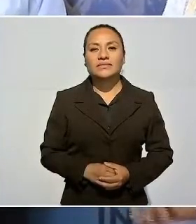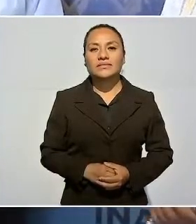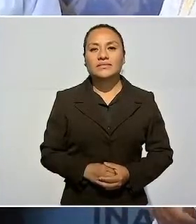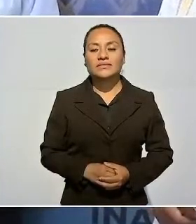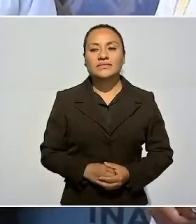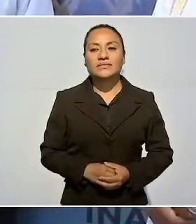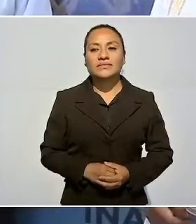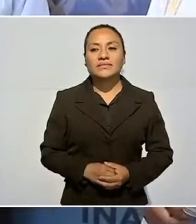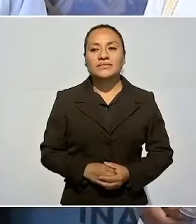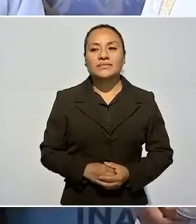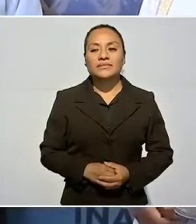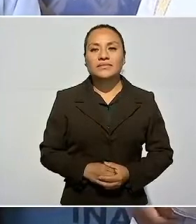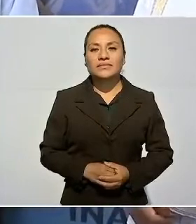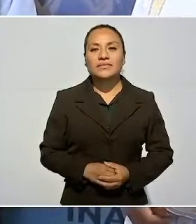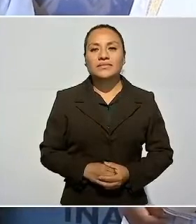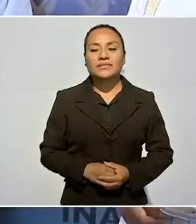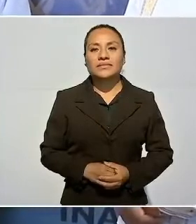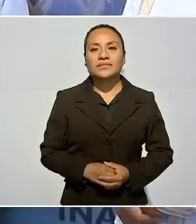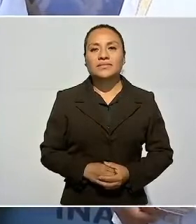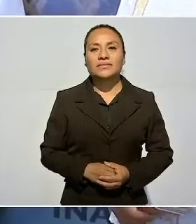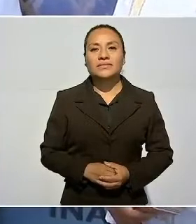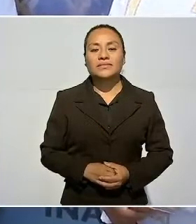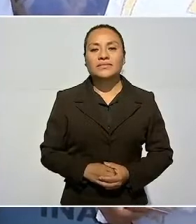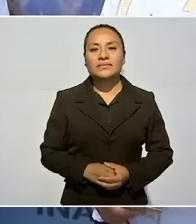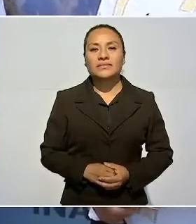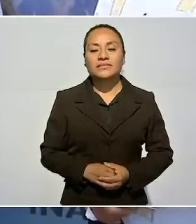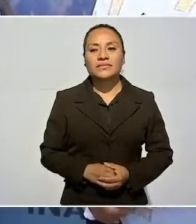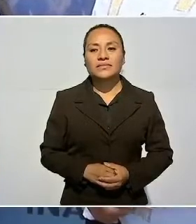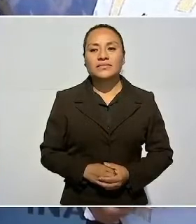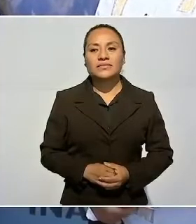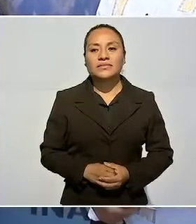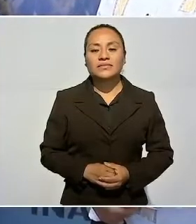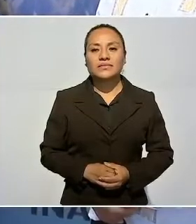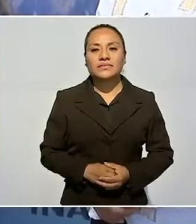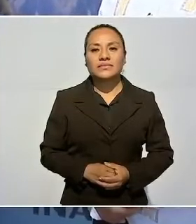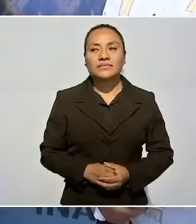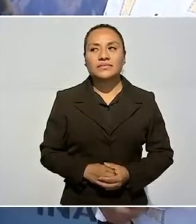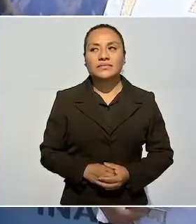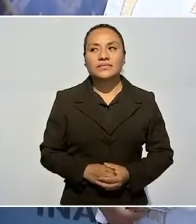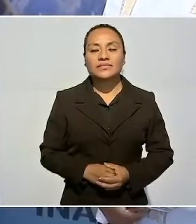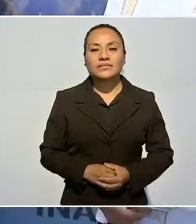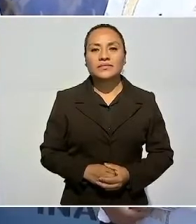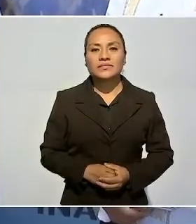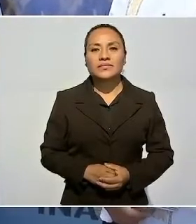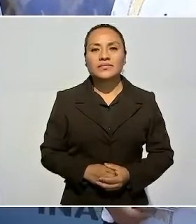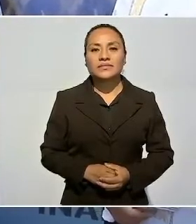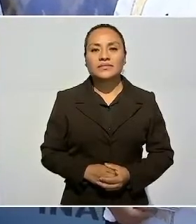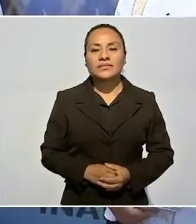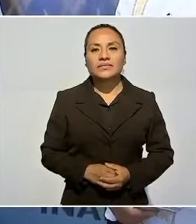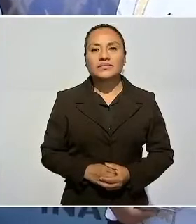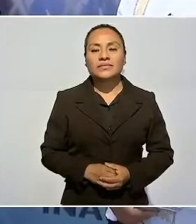frío. conteniéndolo por lo de la pandemia. Sí, con cuidado. Con cuidado.